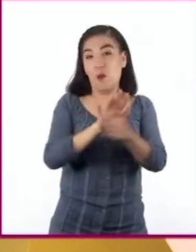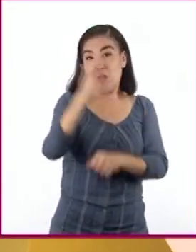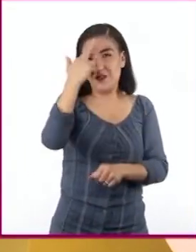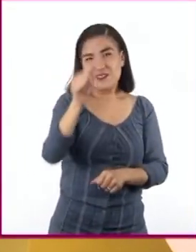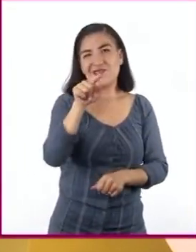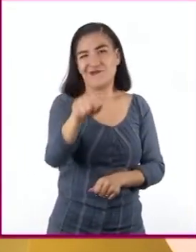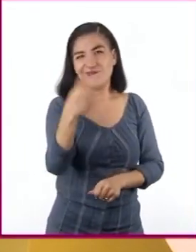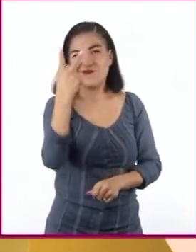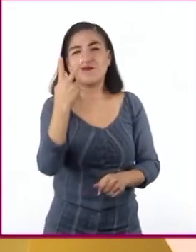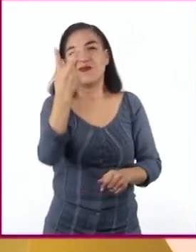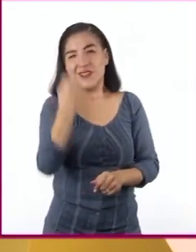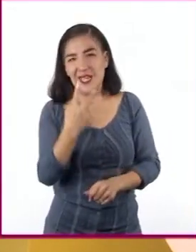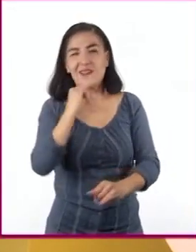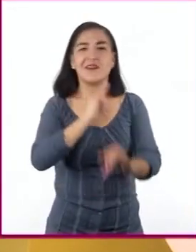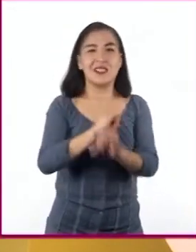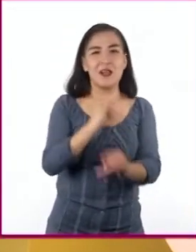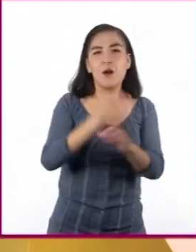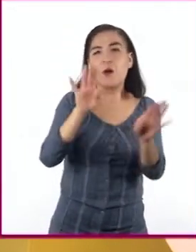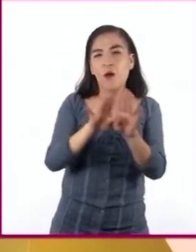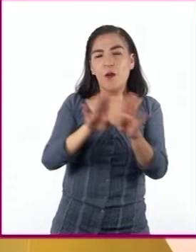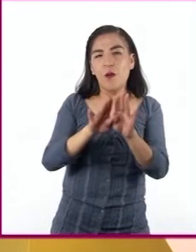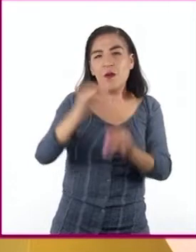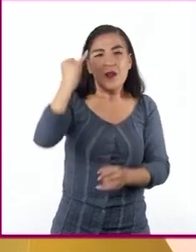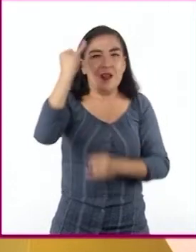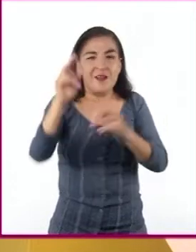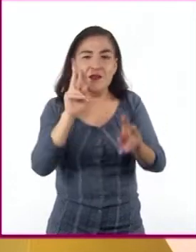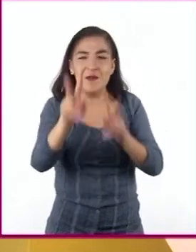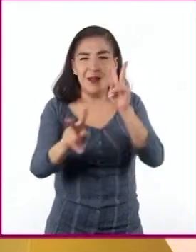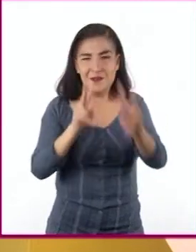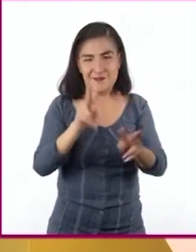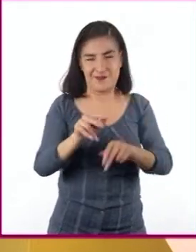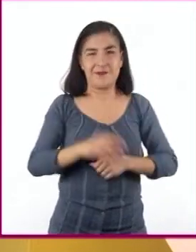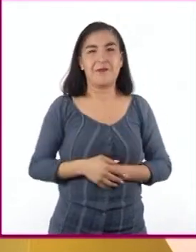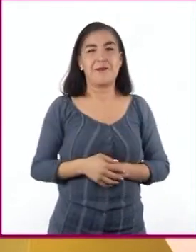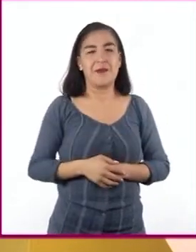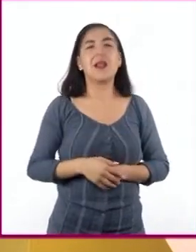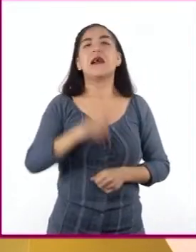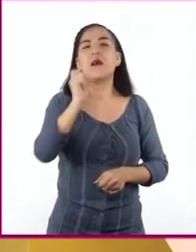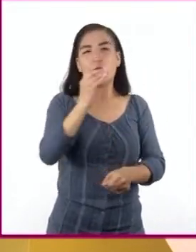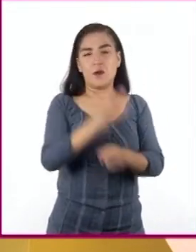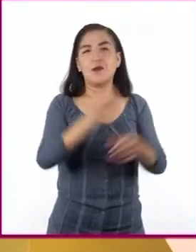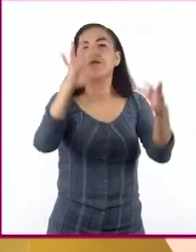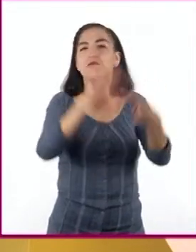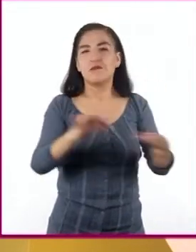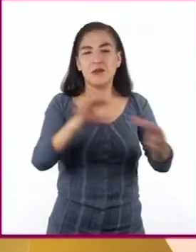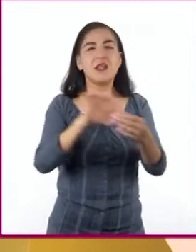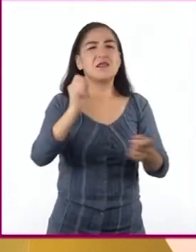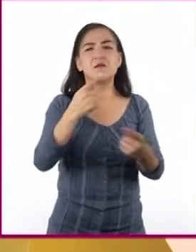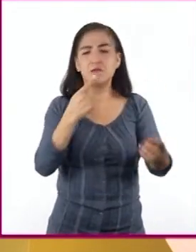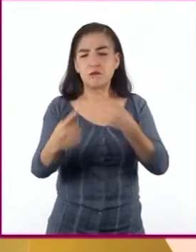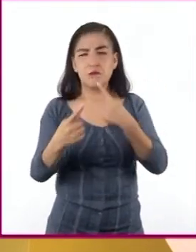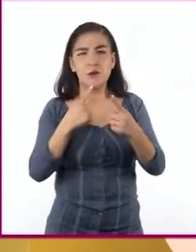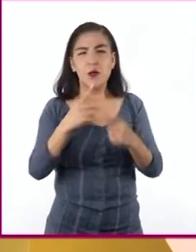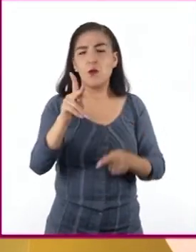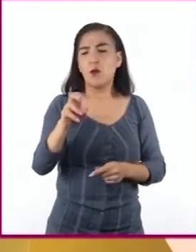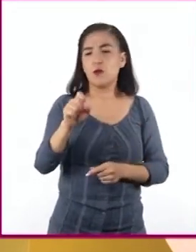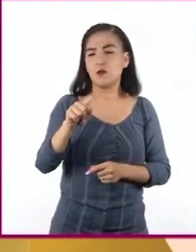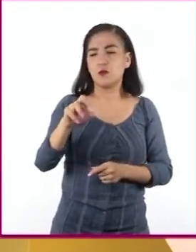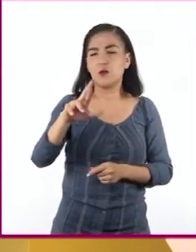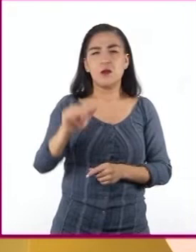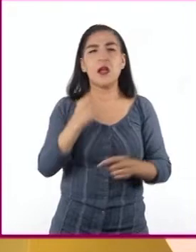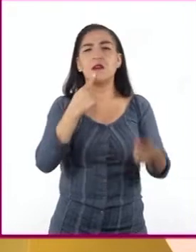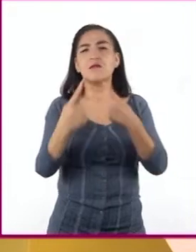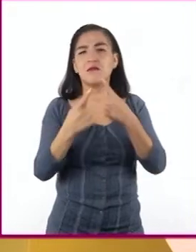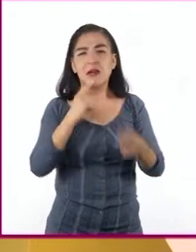Pero, ¿qué les parece si les comento más a detalle qué es la postura crítica y cómo pueden emplearla ante